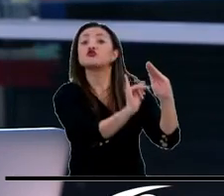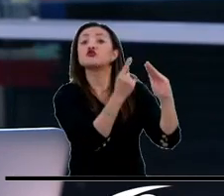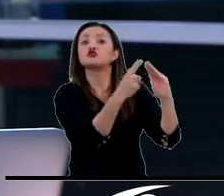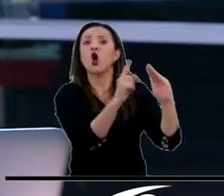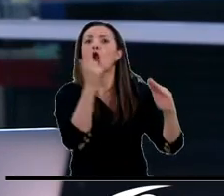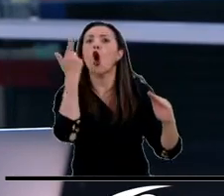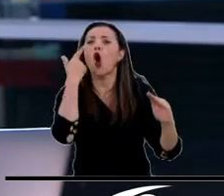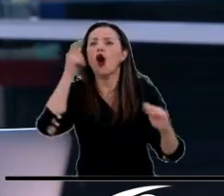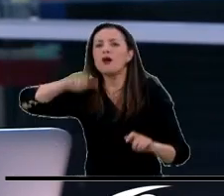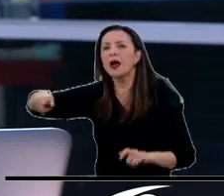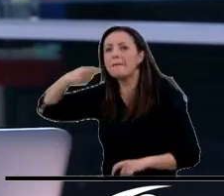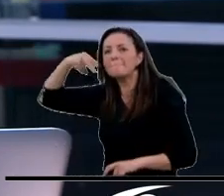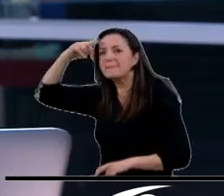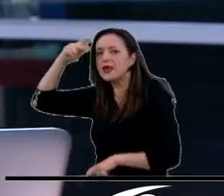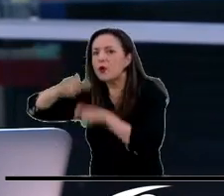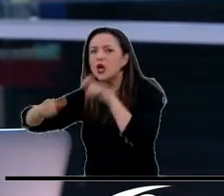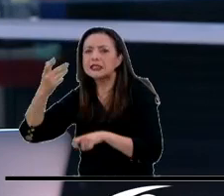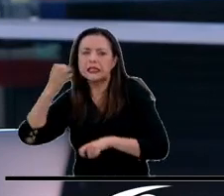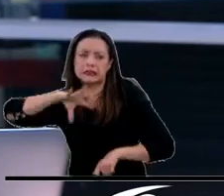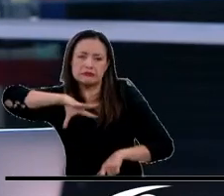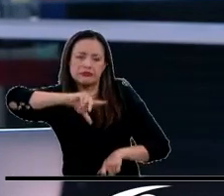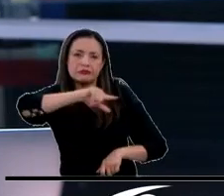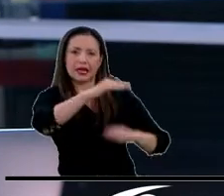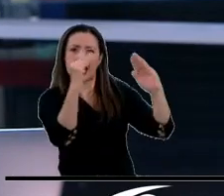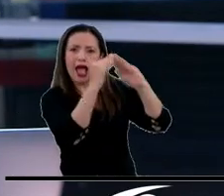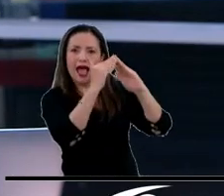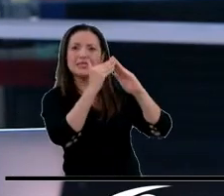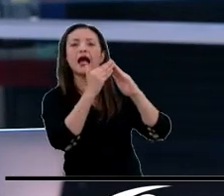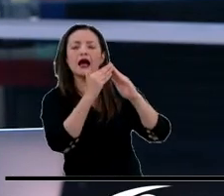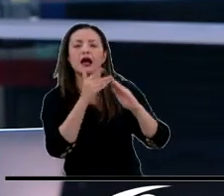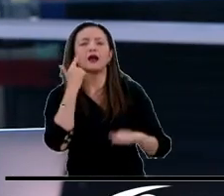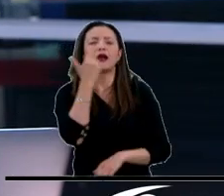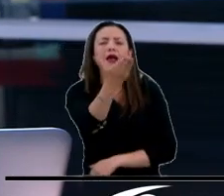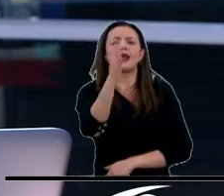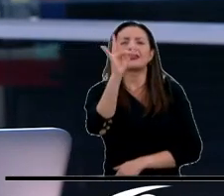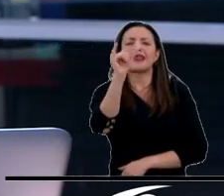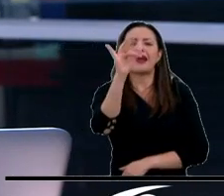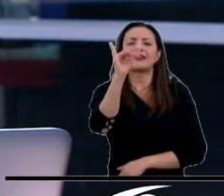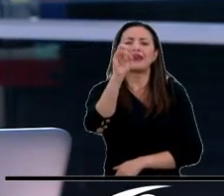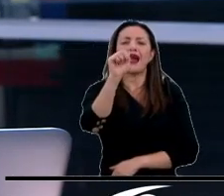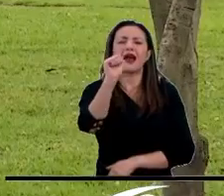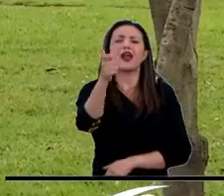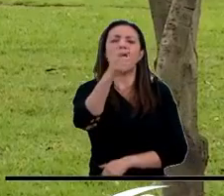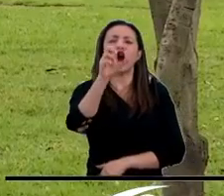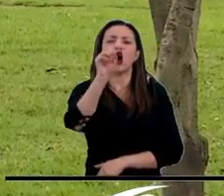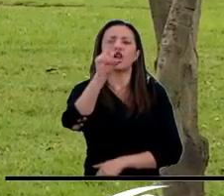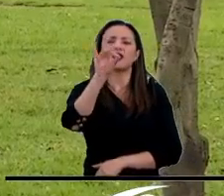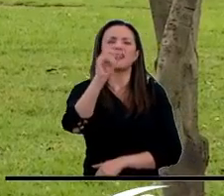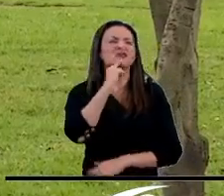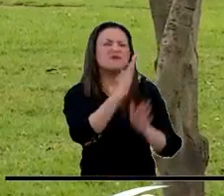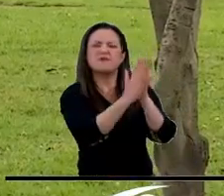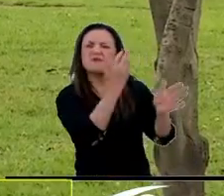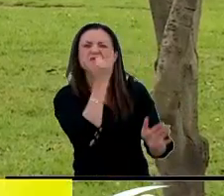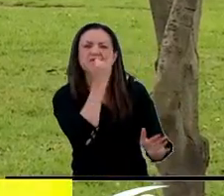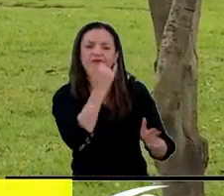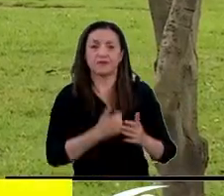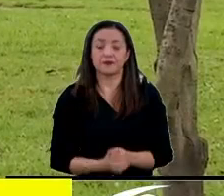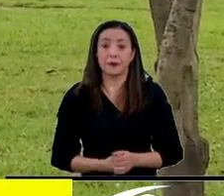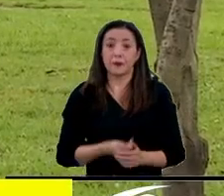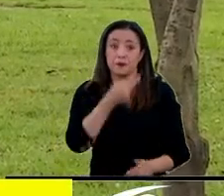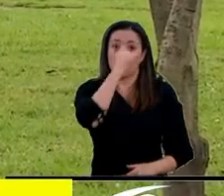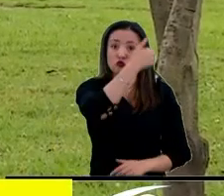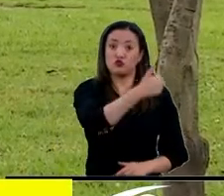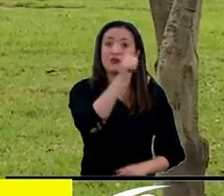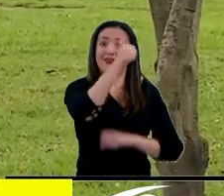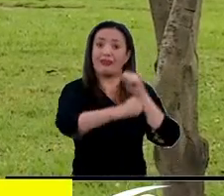acecho para engañarlos y robar sus casas. Tatiana Gordillo, ¿qué fue lo que pasó? Pues este menor de 10 años